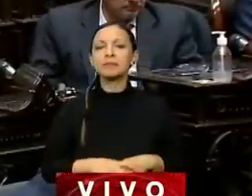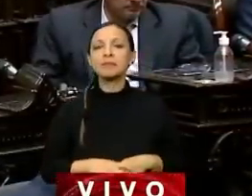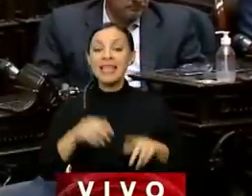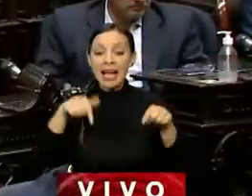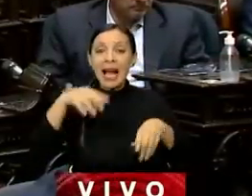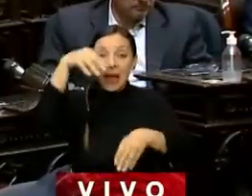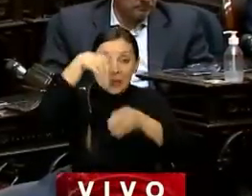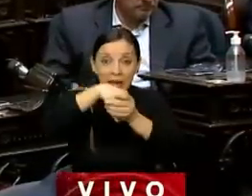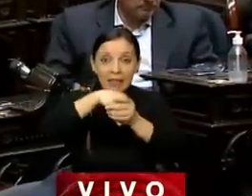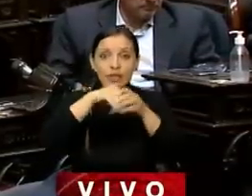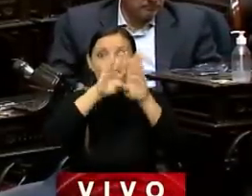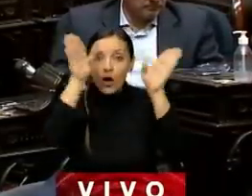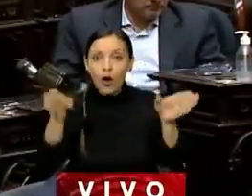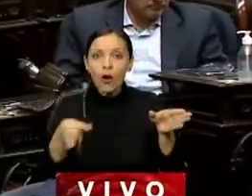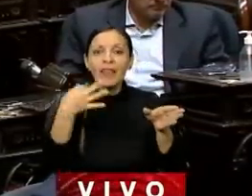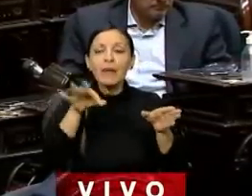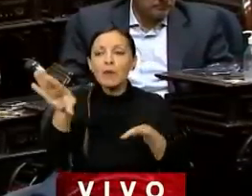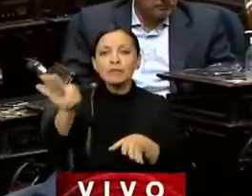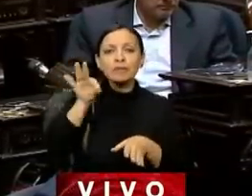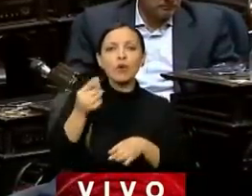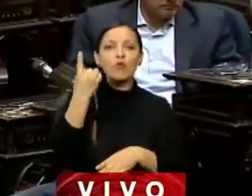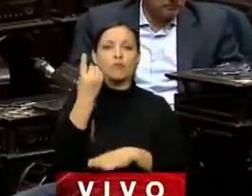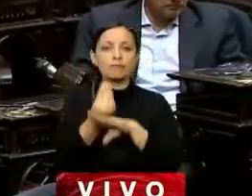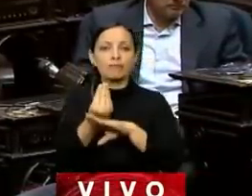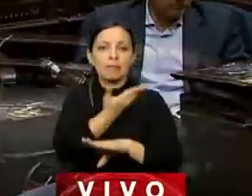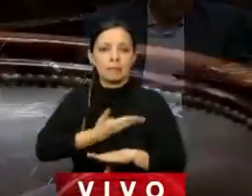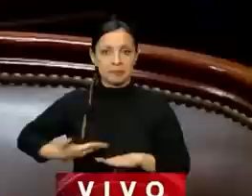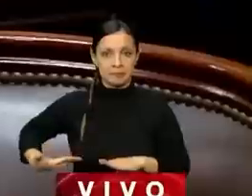nuestra institución tenemos que elegir un presidente.